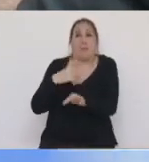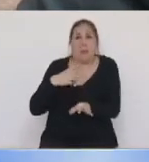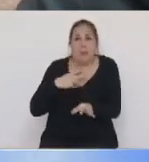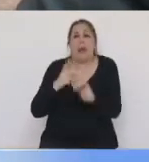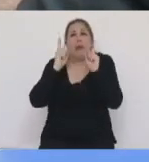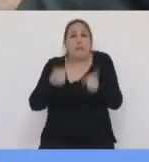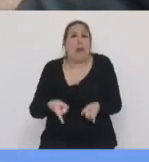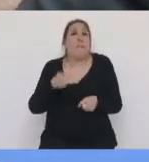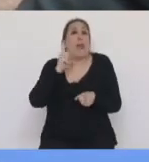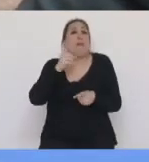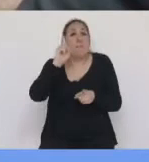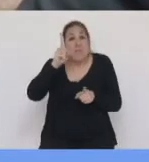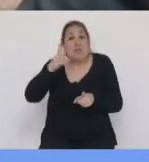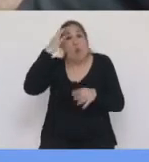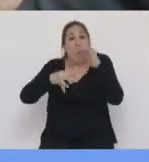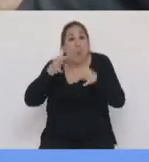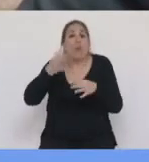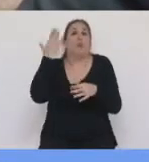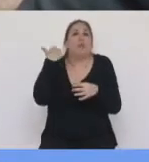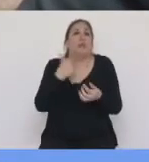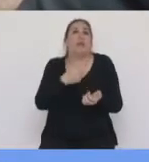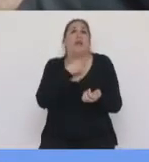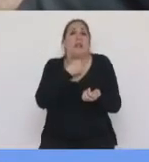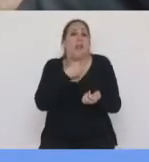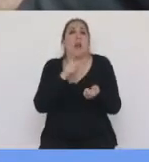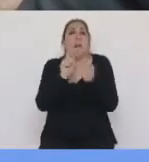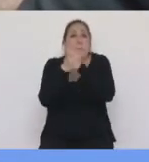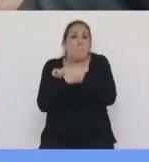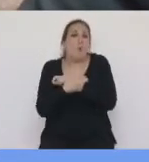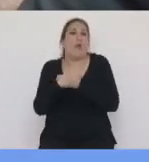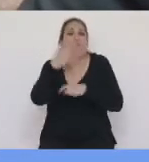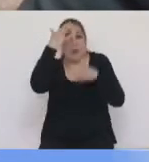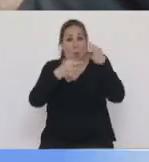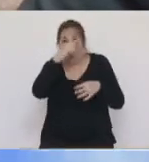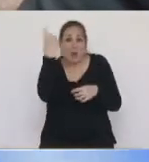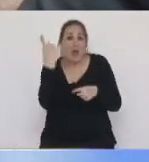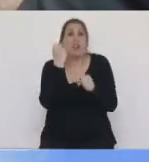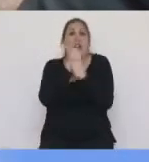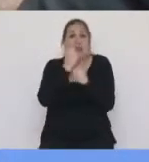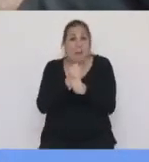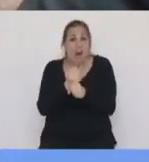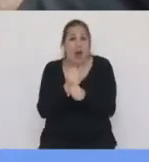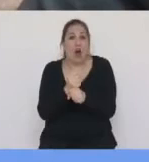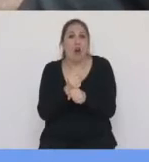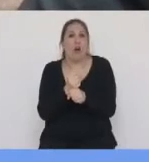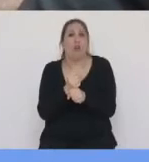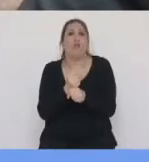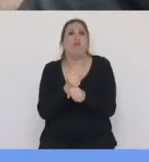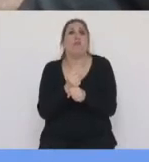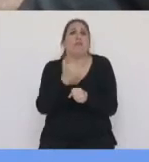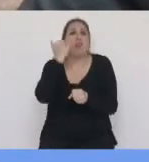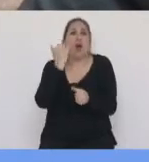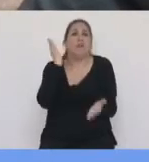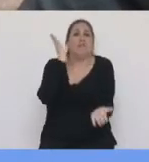en causas como las que intenta modificar de la justicia nacional del trabajo que condenaba a empresas multinacionales